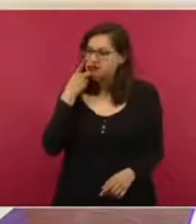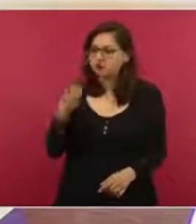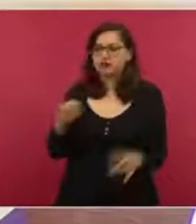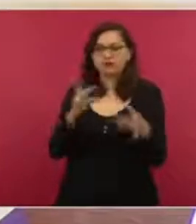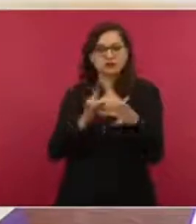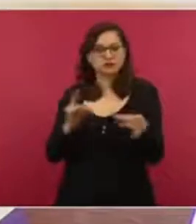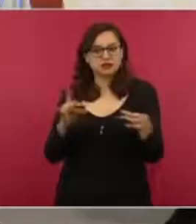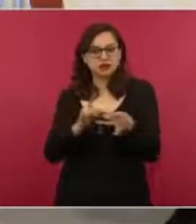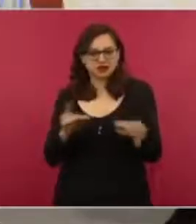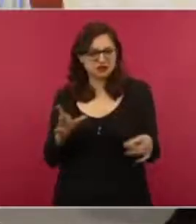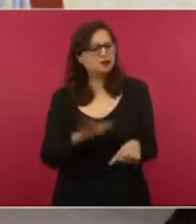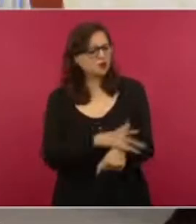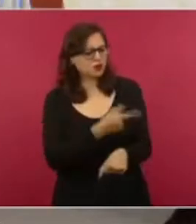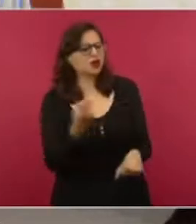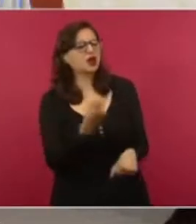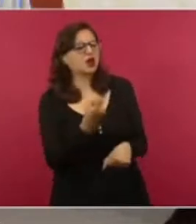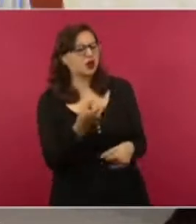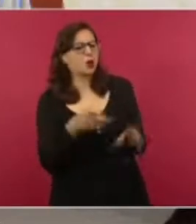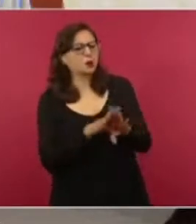cuáles son sus bienes, por qué.